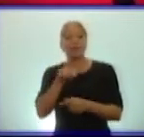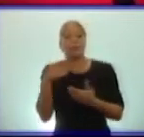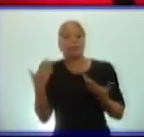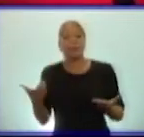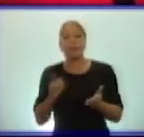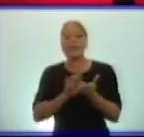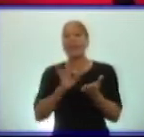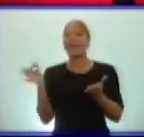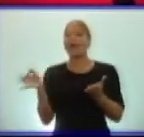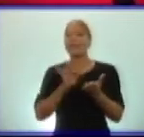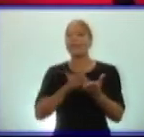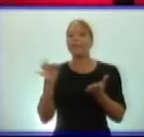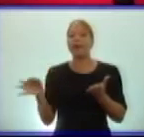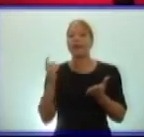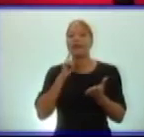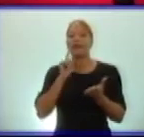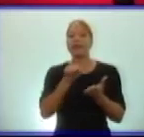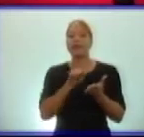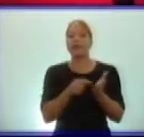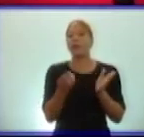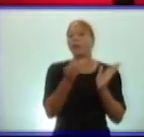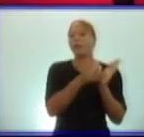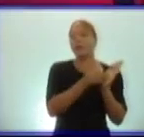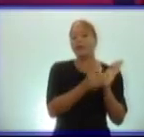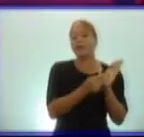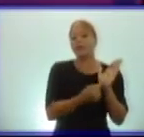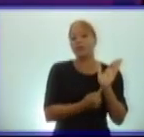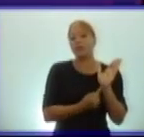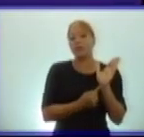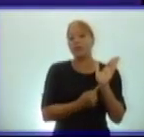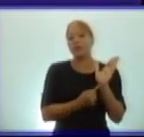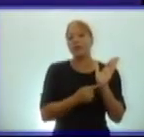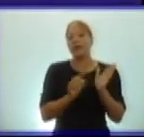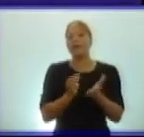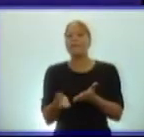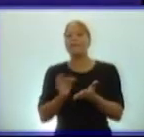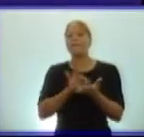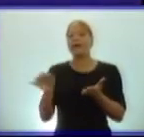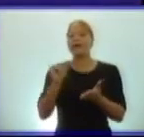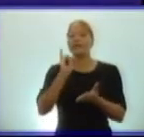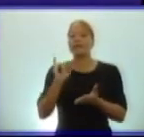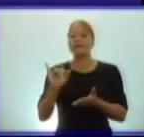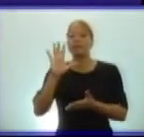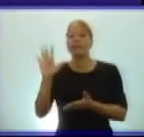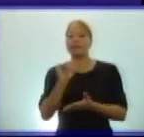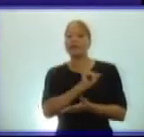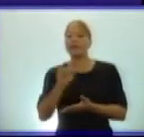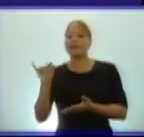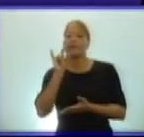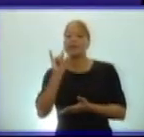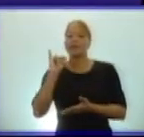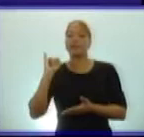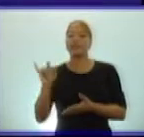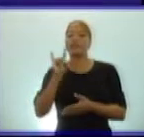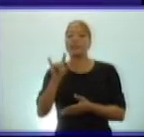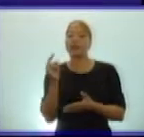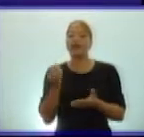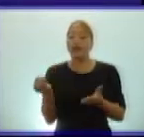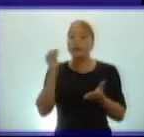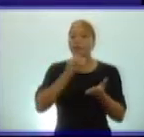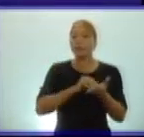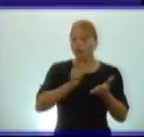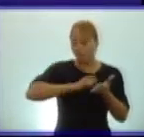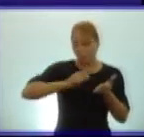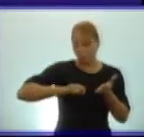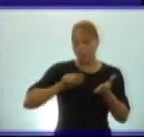que va a estar este contenido esencialmente, de la página 65 a la 69. Les pido que anoten en sus libretas